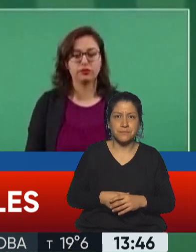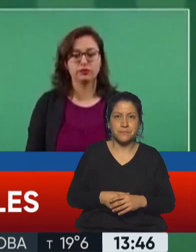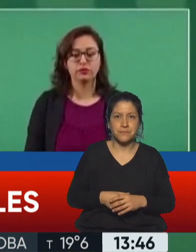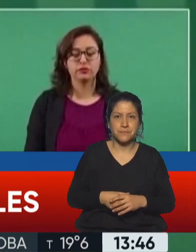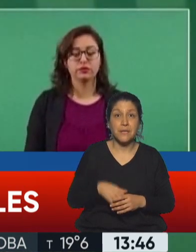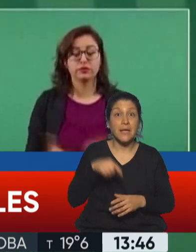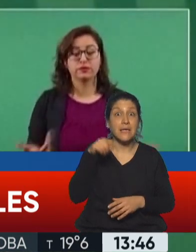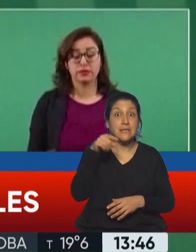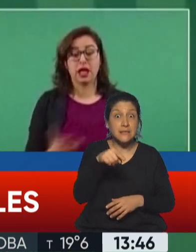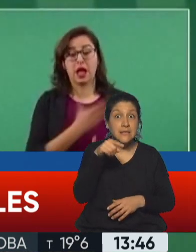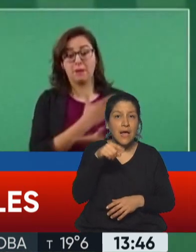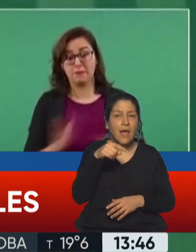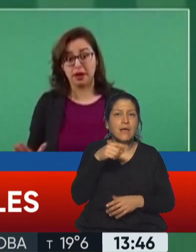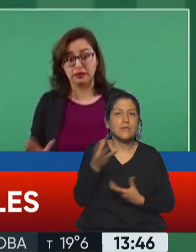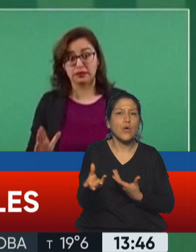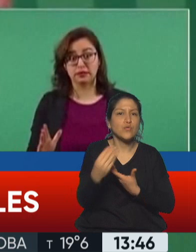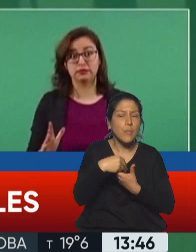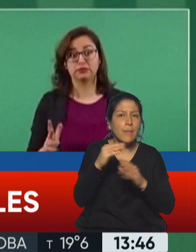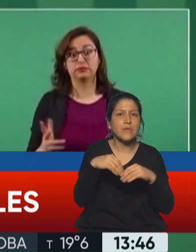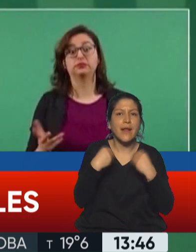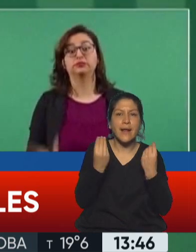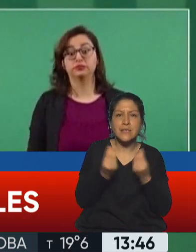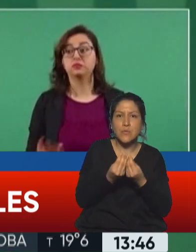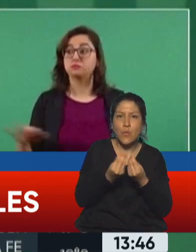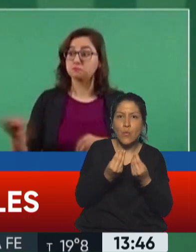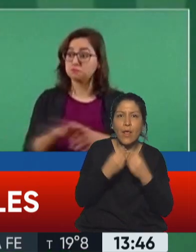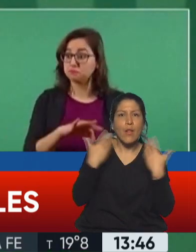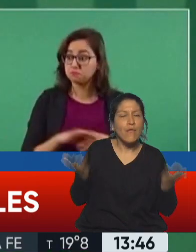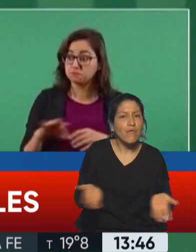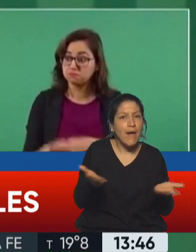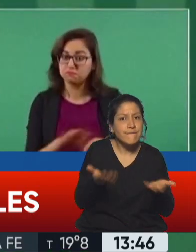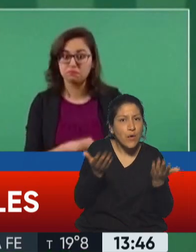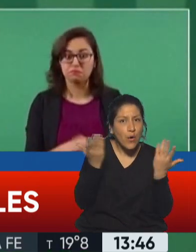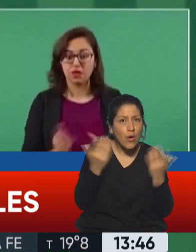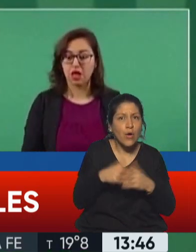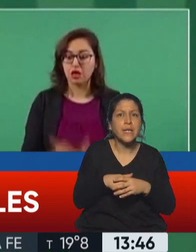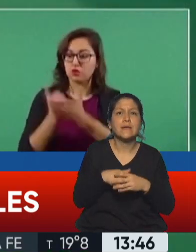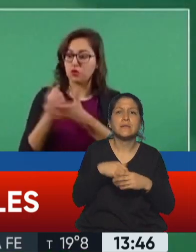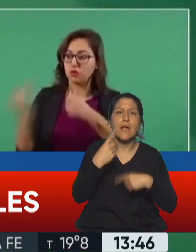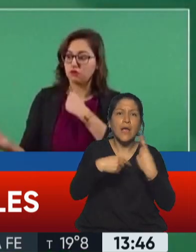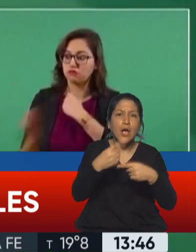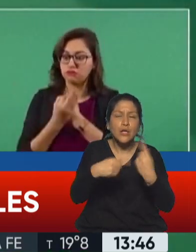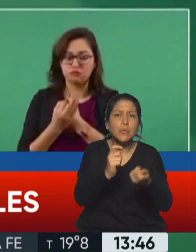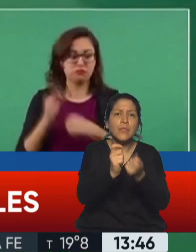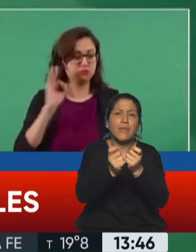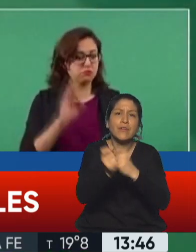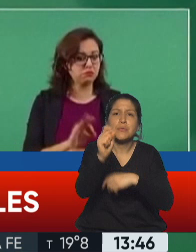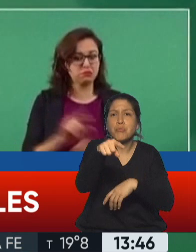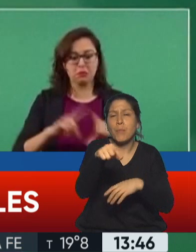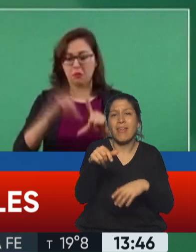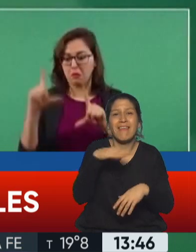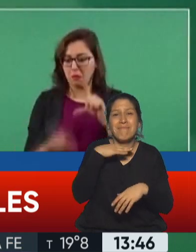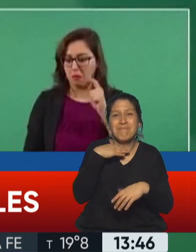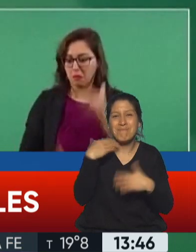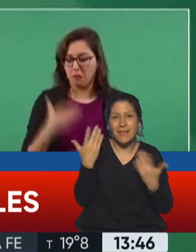Si a eso se añade el resultado que va a favorecer el que continúe la transformación de México,